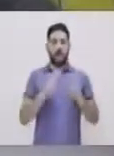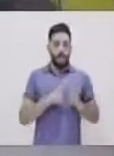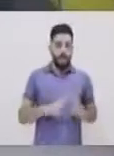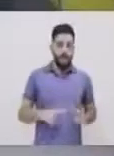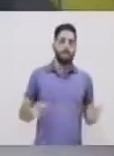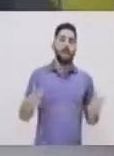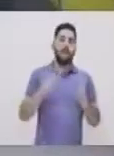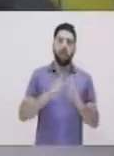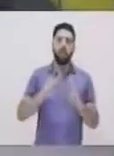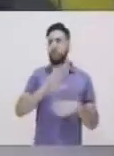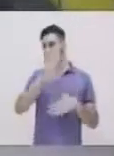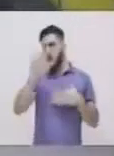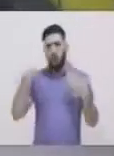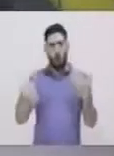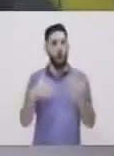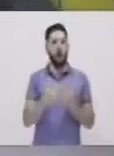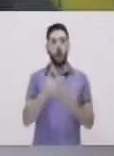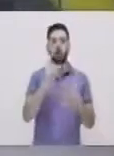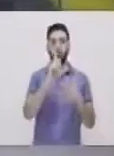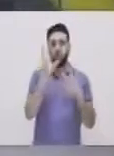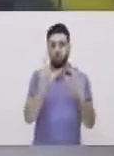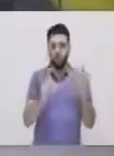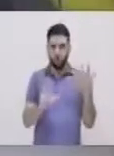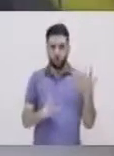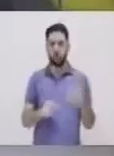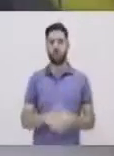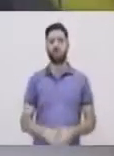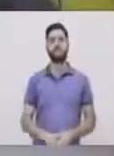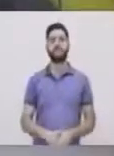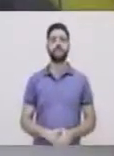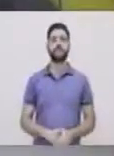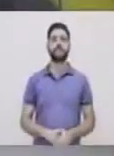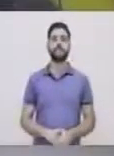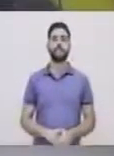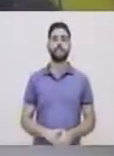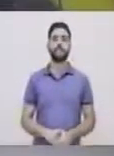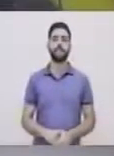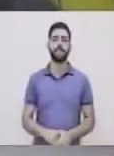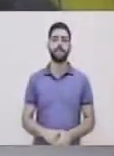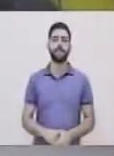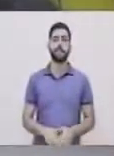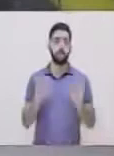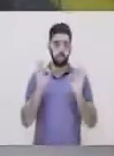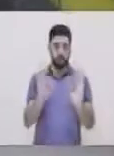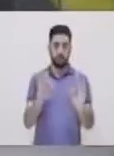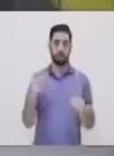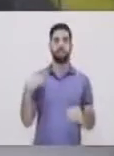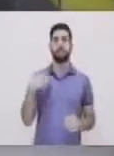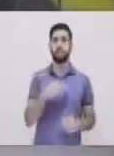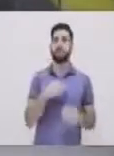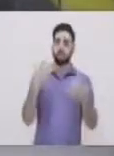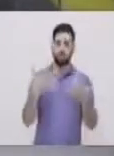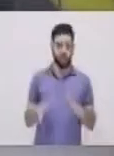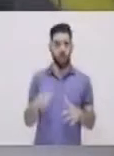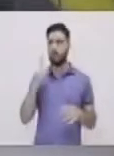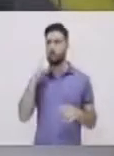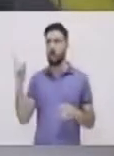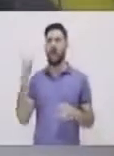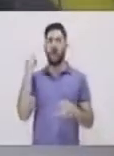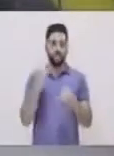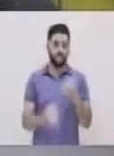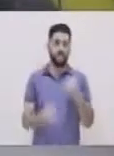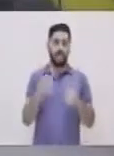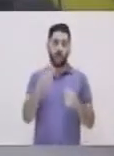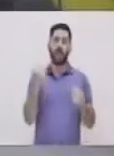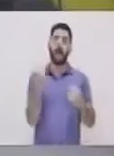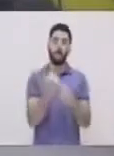nuestros valores, pues sobre todas las cosas, ¿verdad? Licenciado, muchísimas gracias por su tiempo. A la orden, gracias por invitarme. Palabras. Es así como llegamos al final del segmento